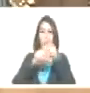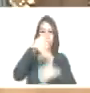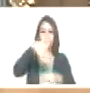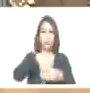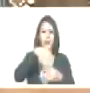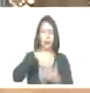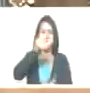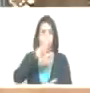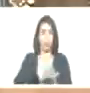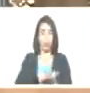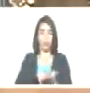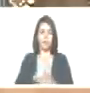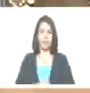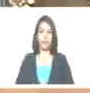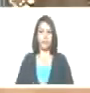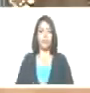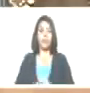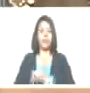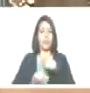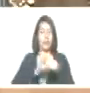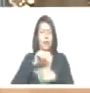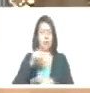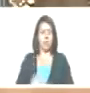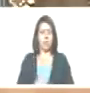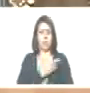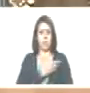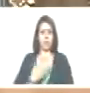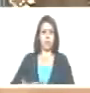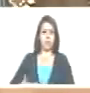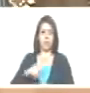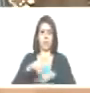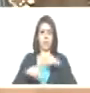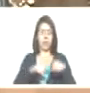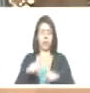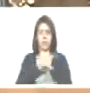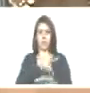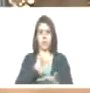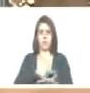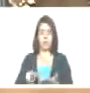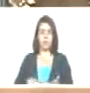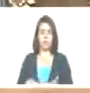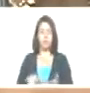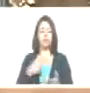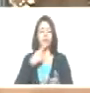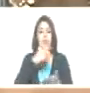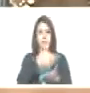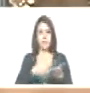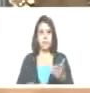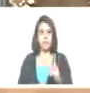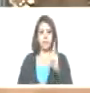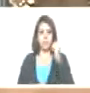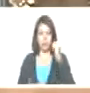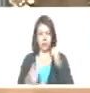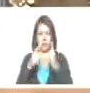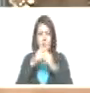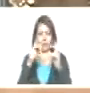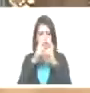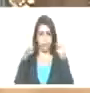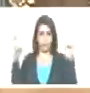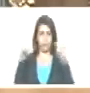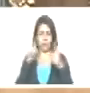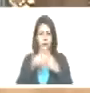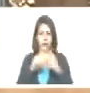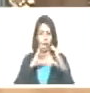aprobada. Posteriormente, el presidente ordenó dar lectura a la cuenta. Primer punto de la cuenta.